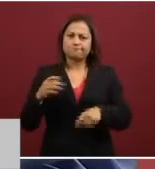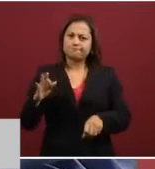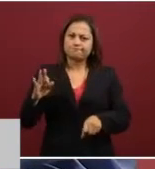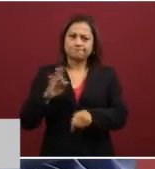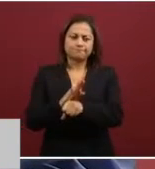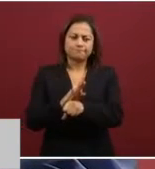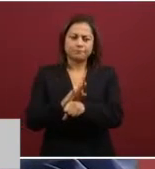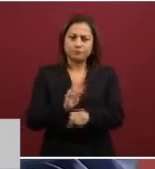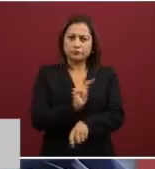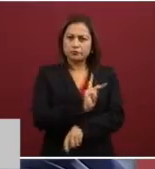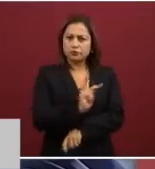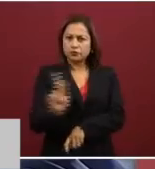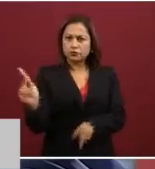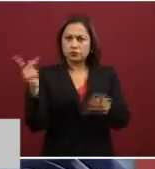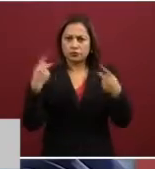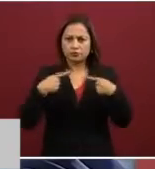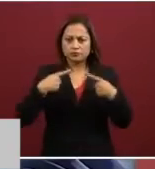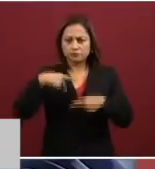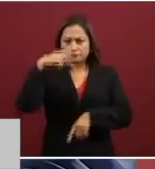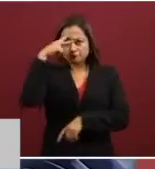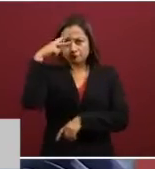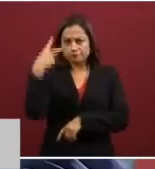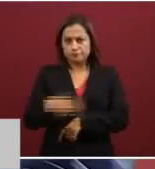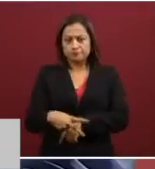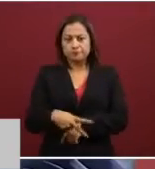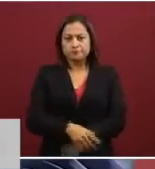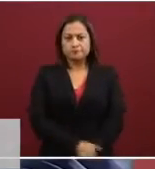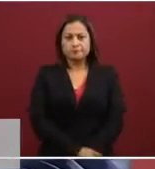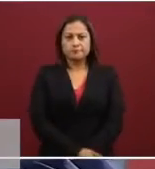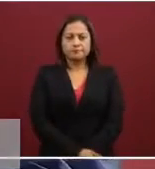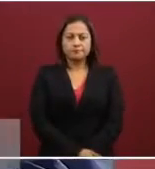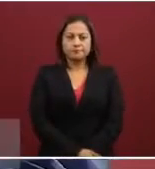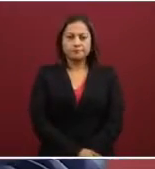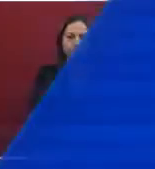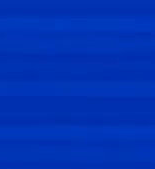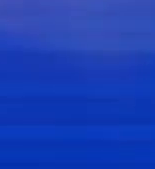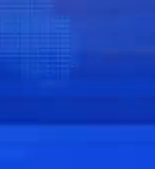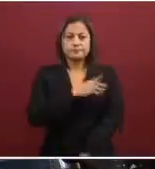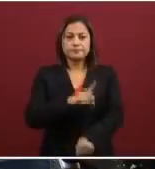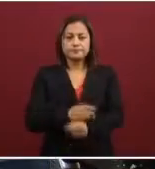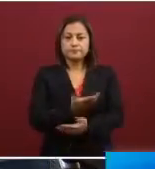ese país, dará a conocer la carta íntegra que envió al rey y al gobierno español.